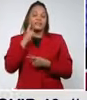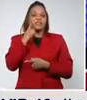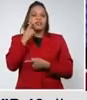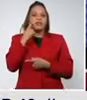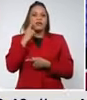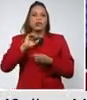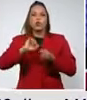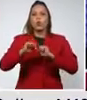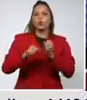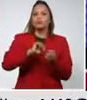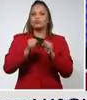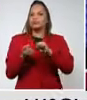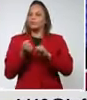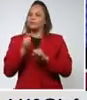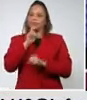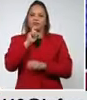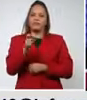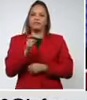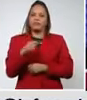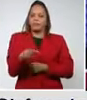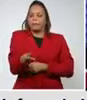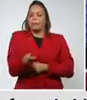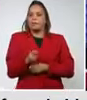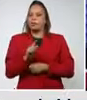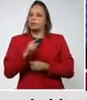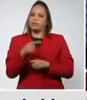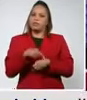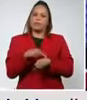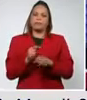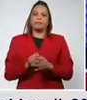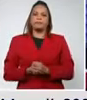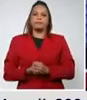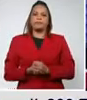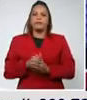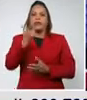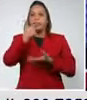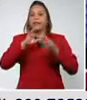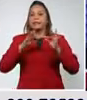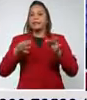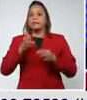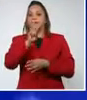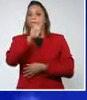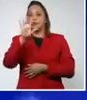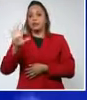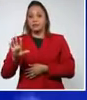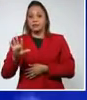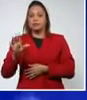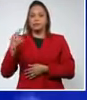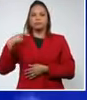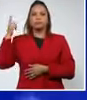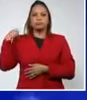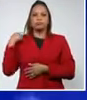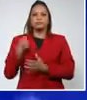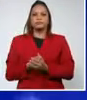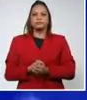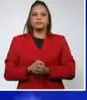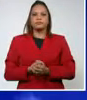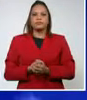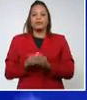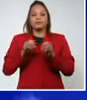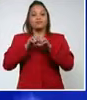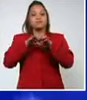control en un breve tiempo. Artemisa con 35 casos confirmados ayer, con una